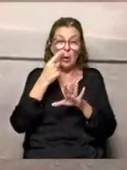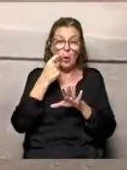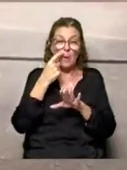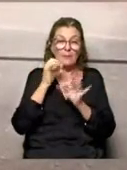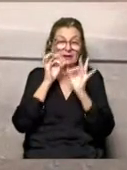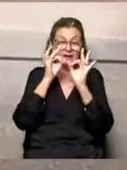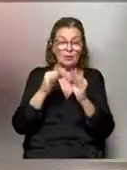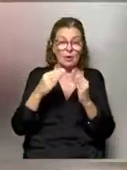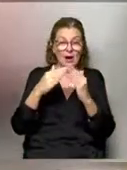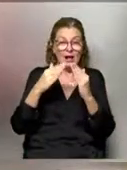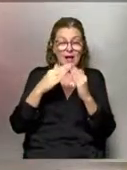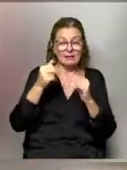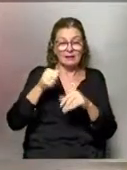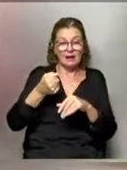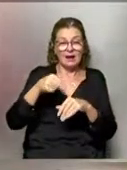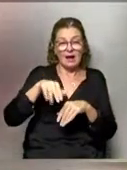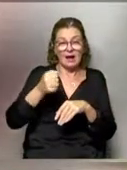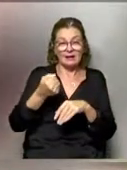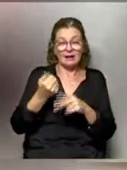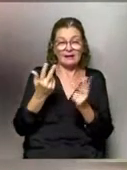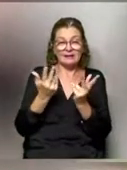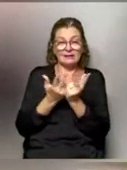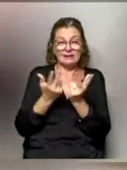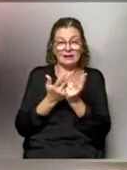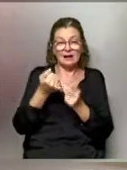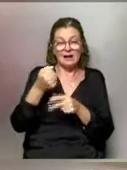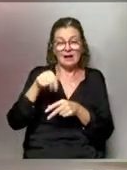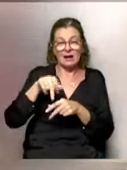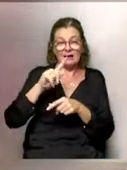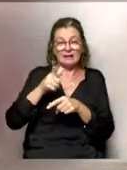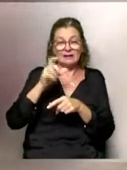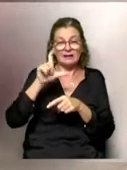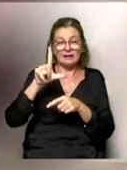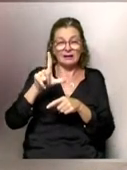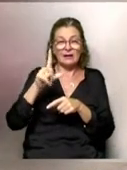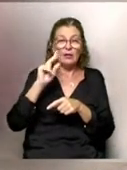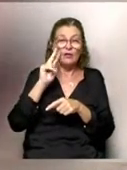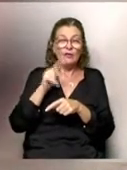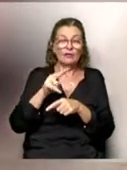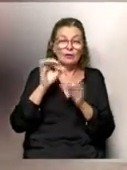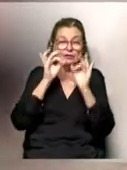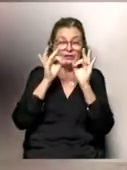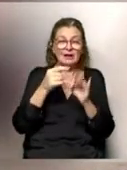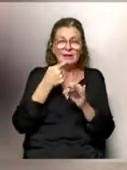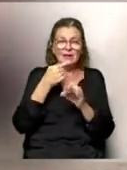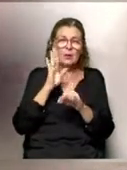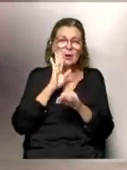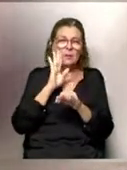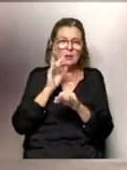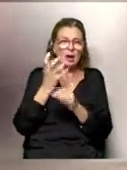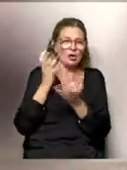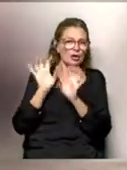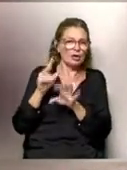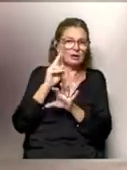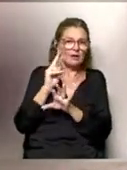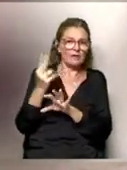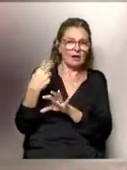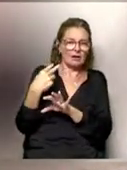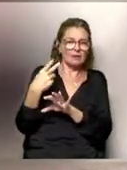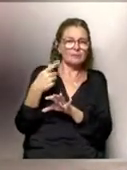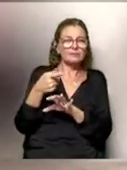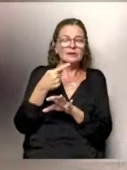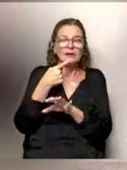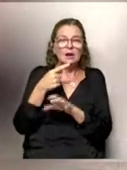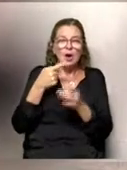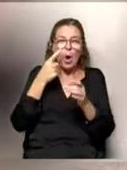casa de Ana Bustamante en 33. Ángel, uno de sus hijos, lo vio llegar y le dijo a la madre que no quería verlo. El hombre igual entró